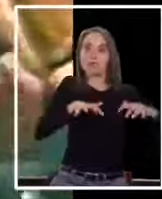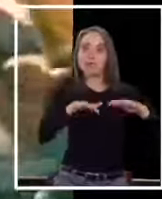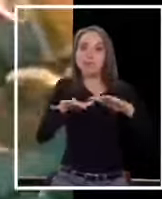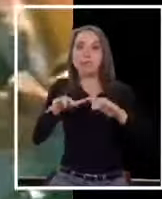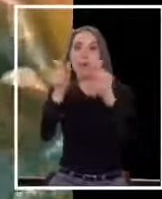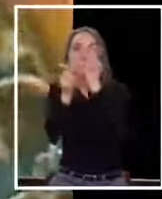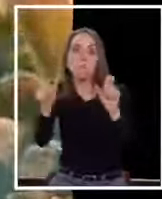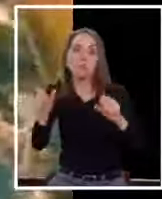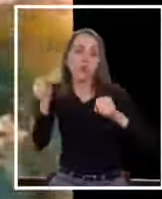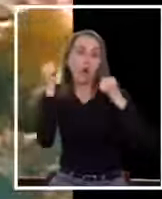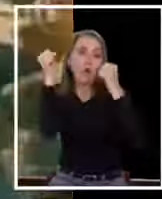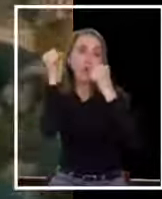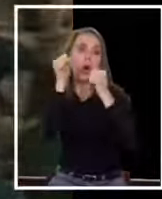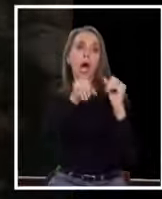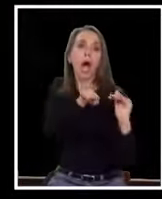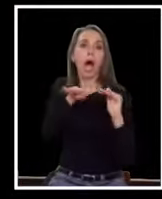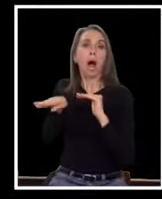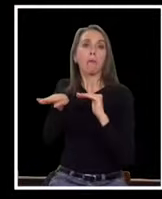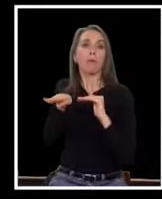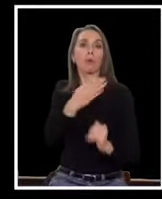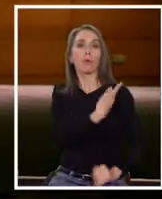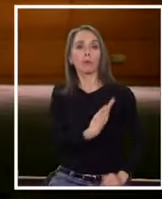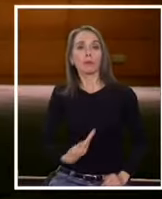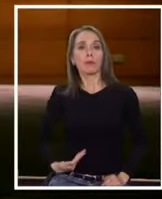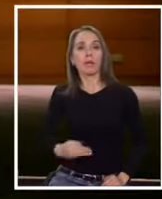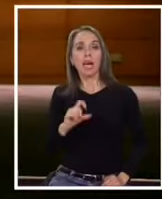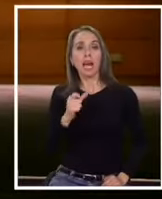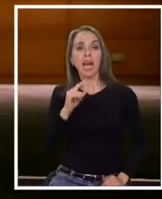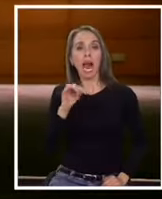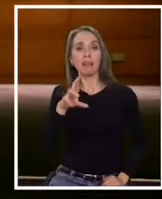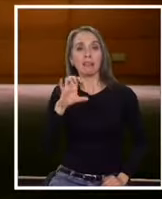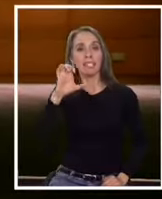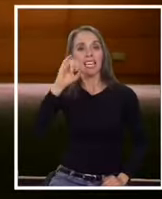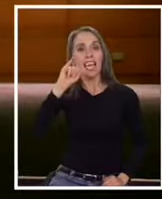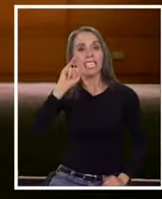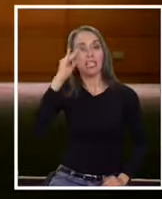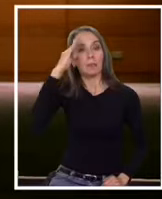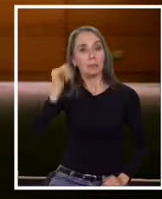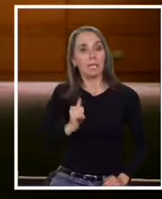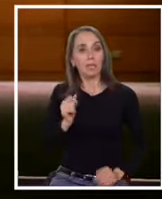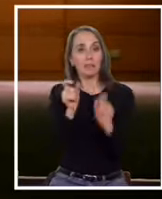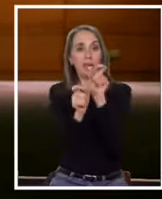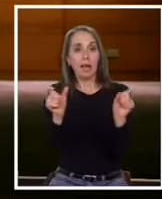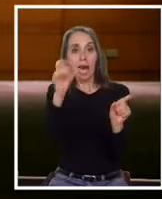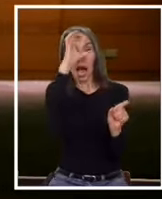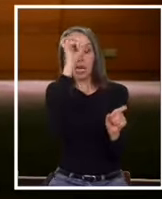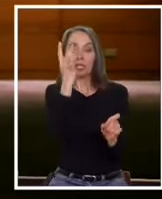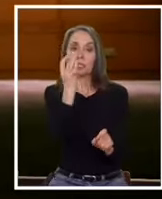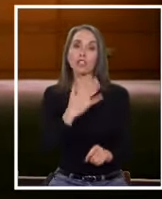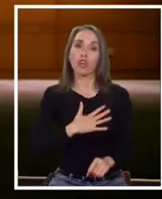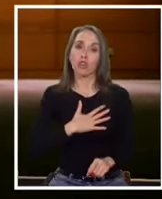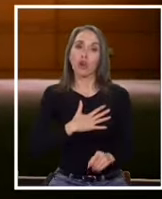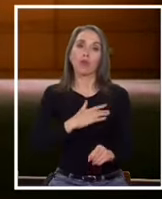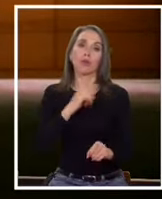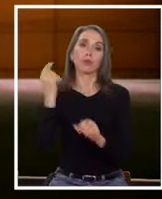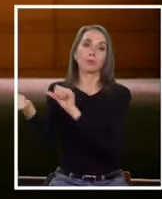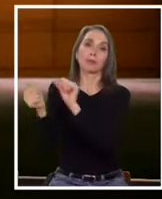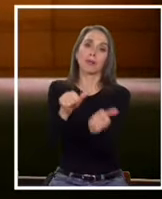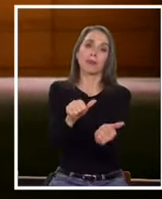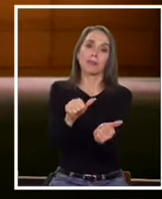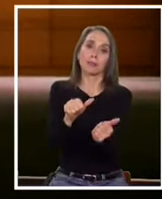euforia popular de respaldo a Galtieri. Para la sociedad argentina fue particularmente doloroso.